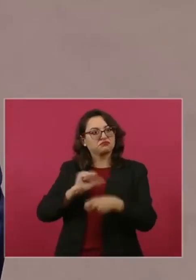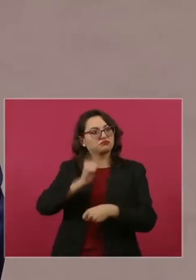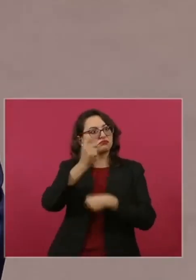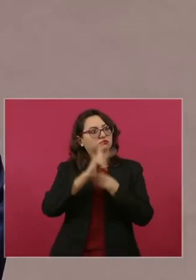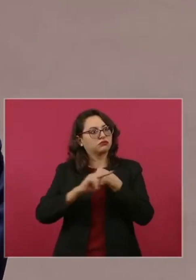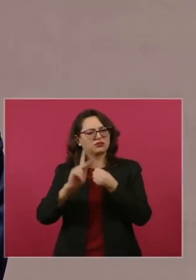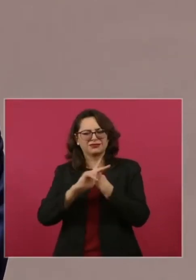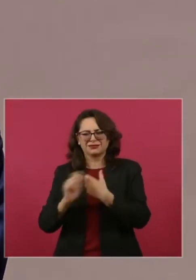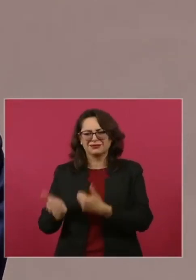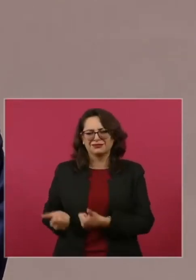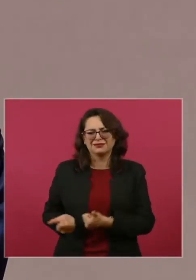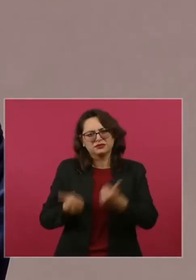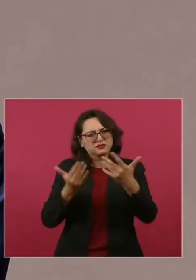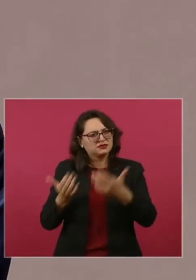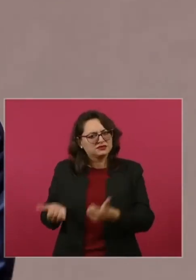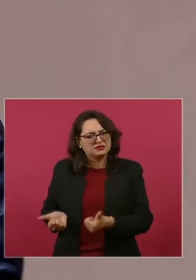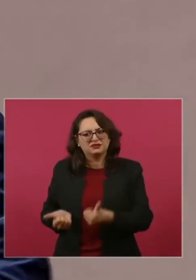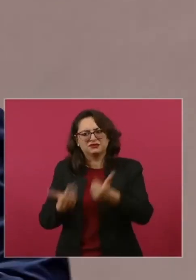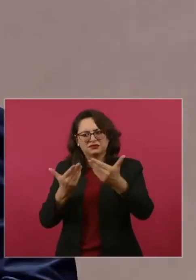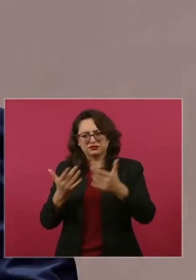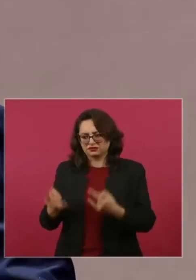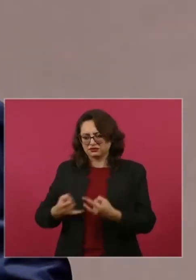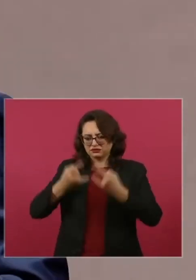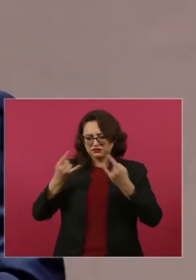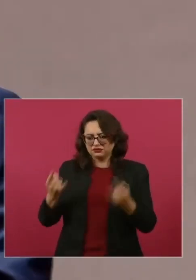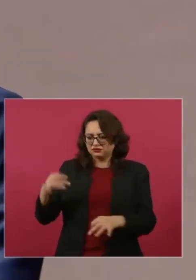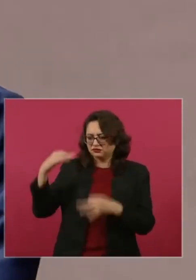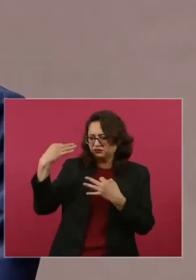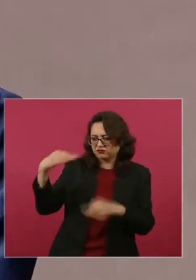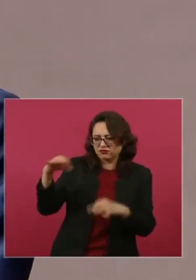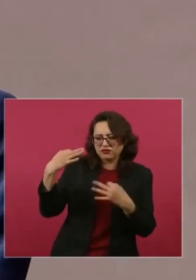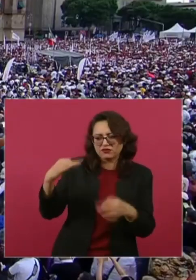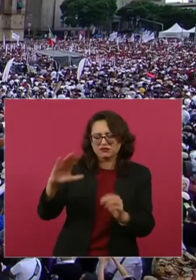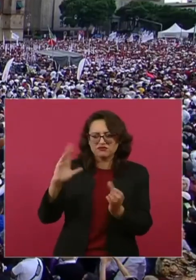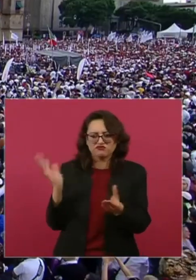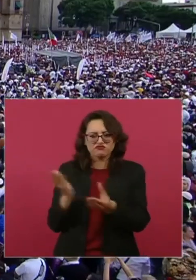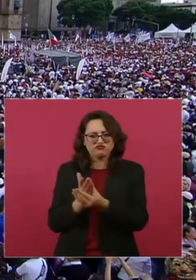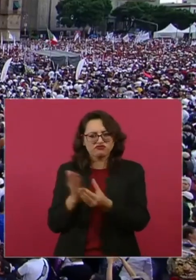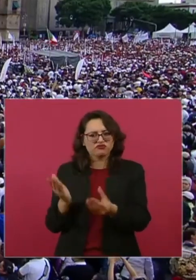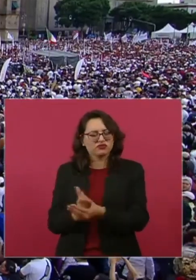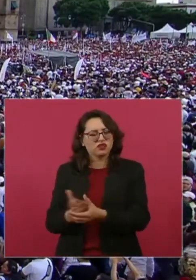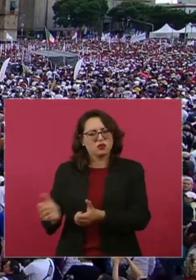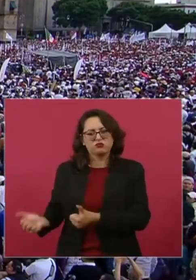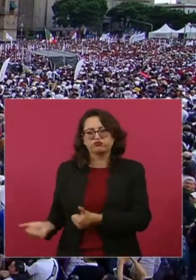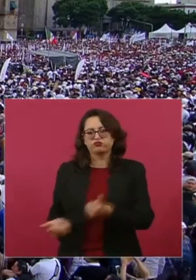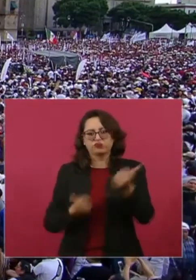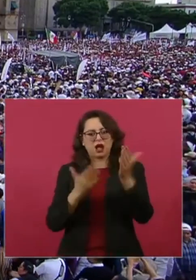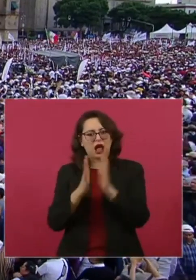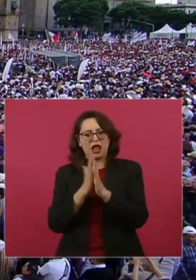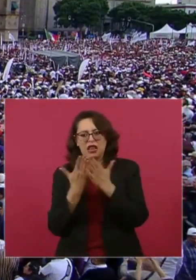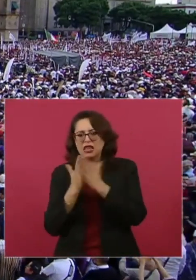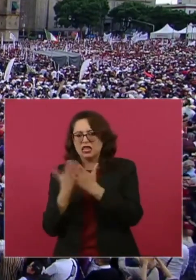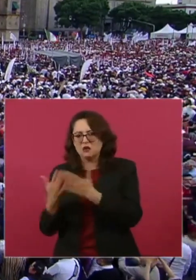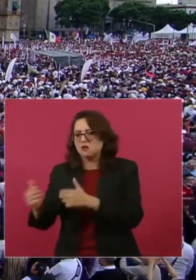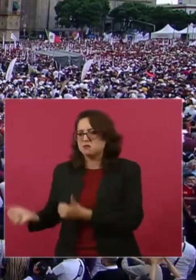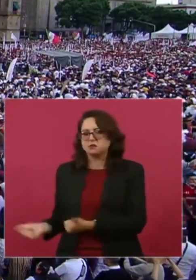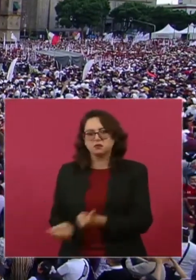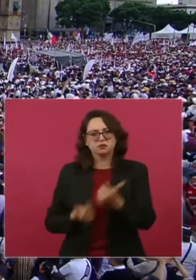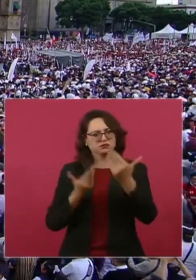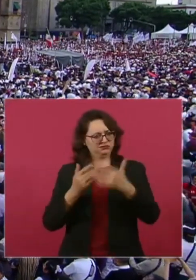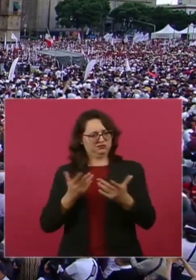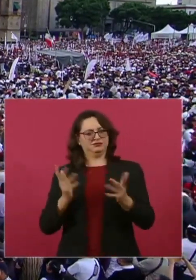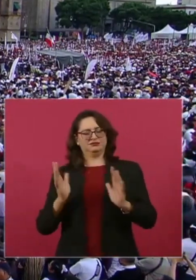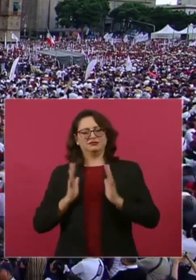han rescatado archaeological documentos históricos, objects. Archivos we demanded them back. Y bibliotecas. La